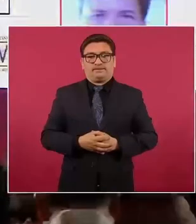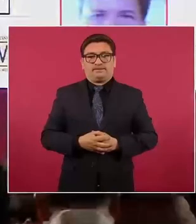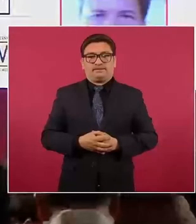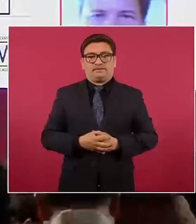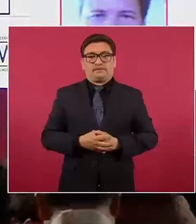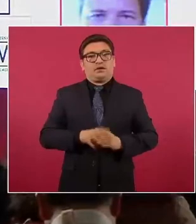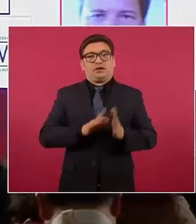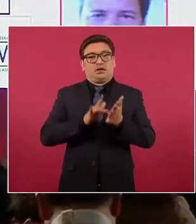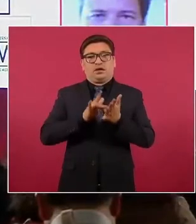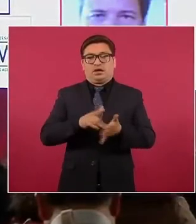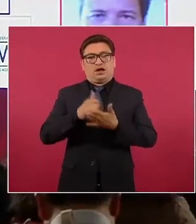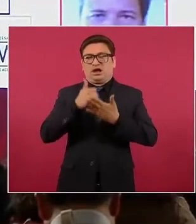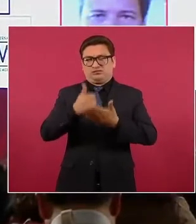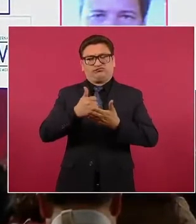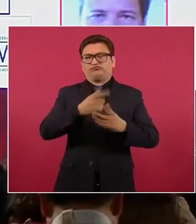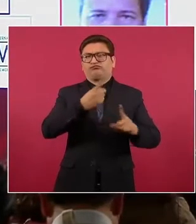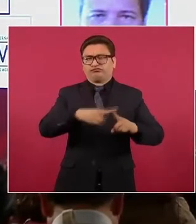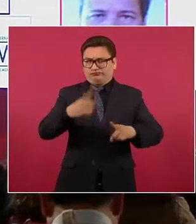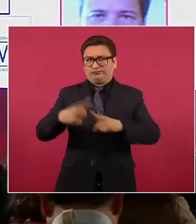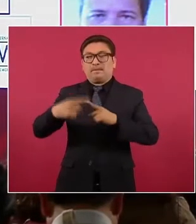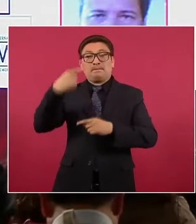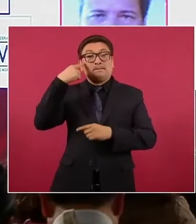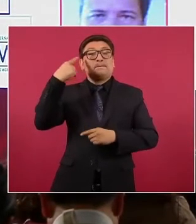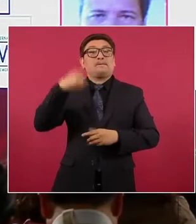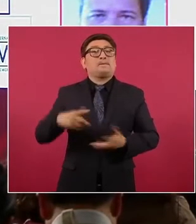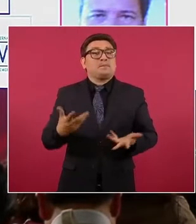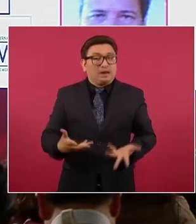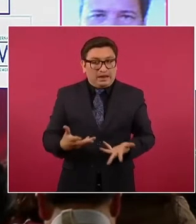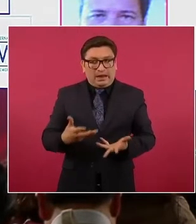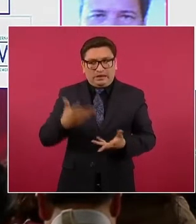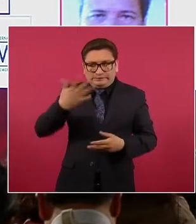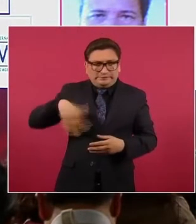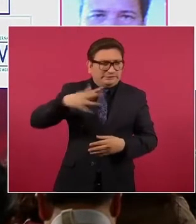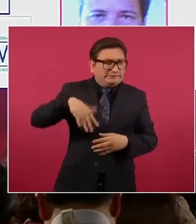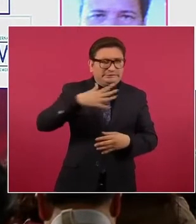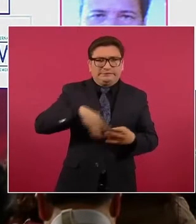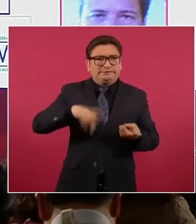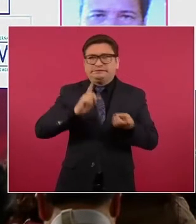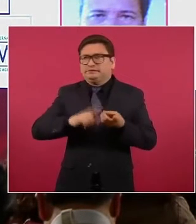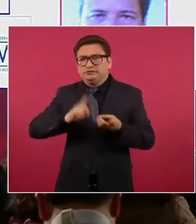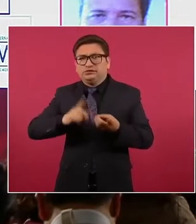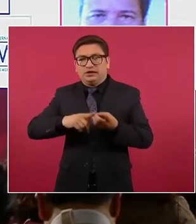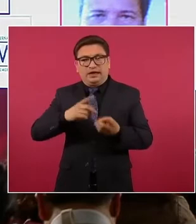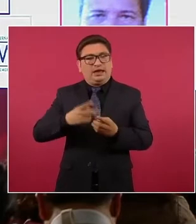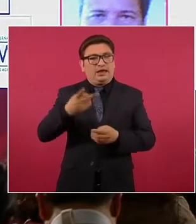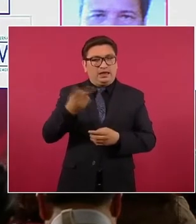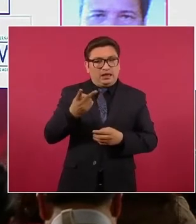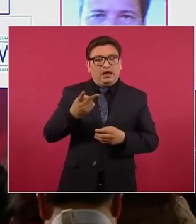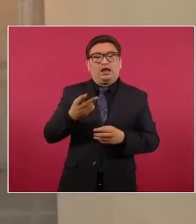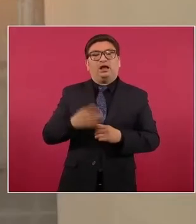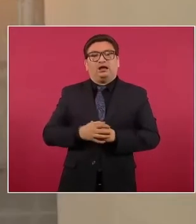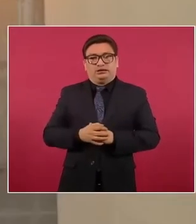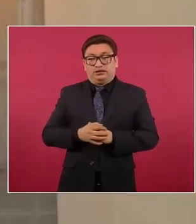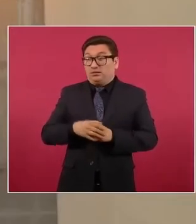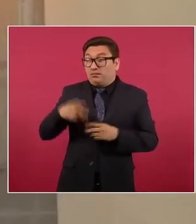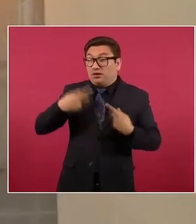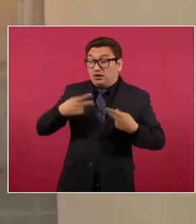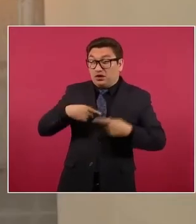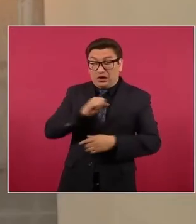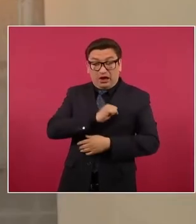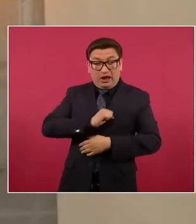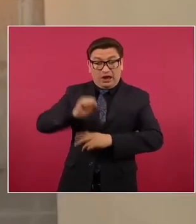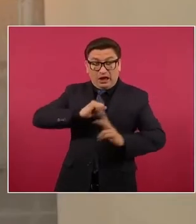apoyos para poder dar con la ubicación del homicida